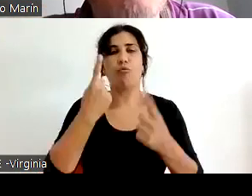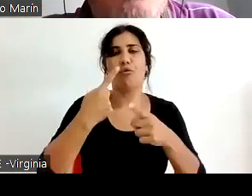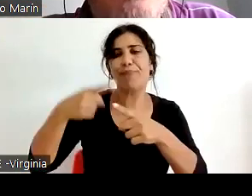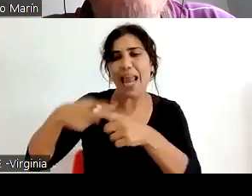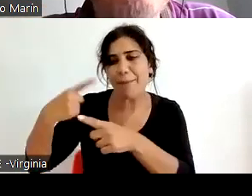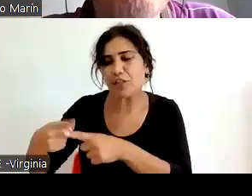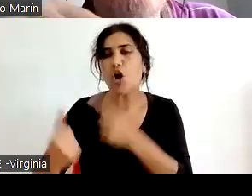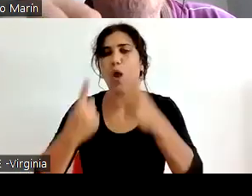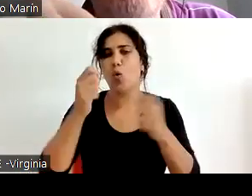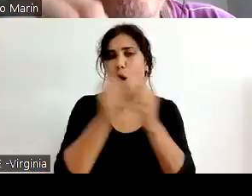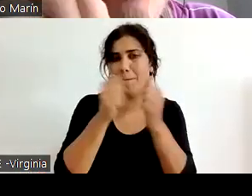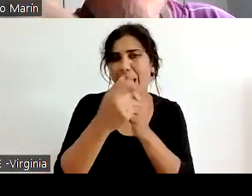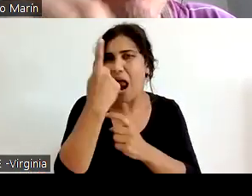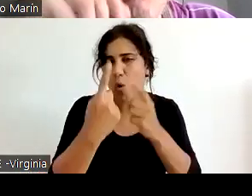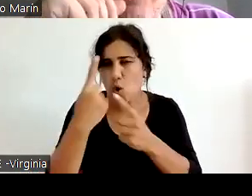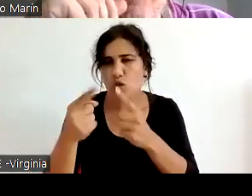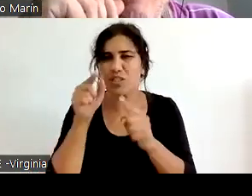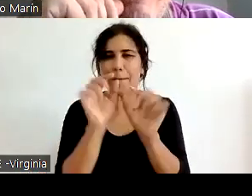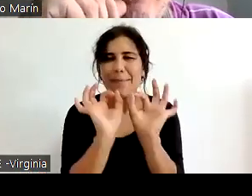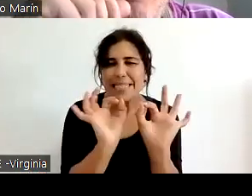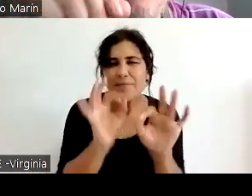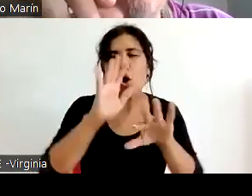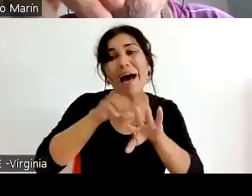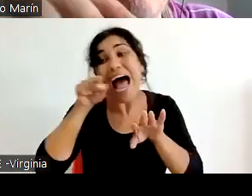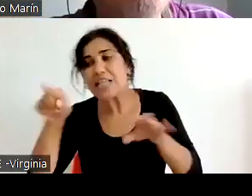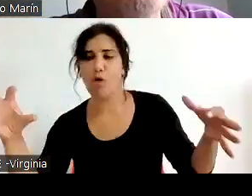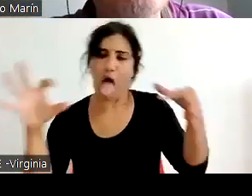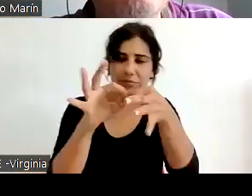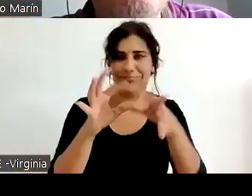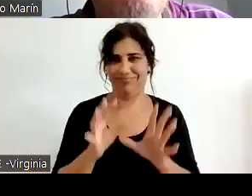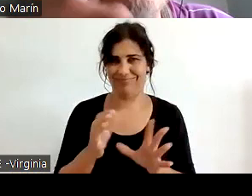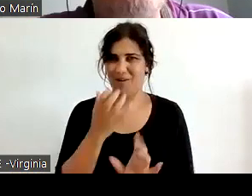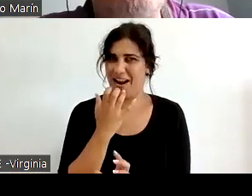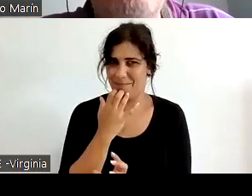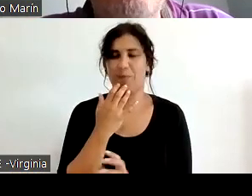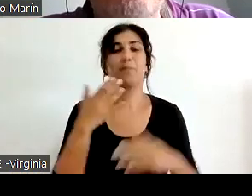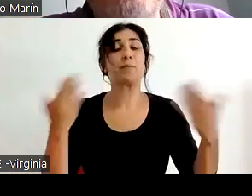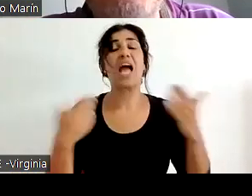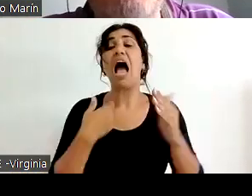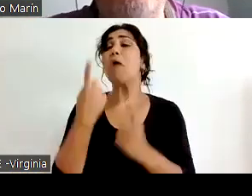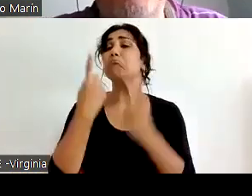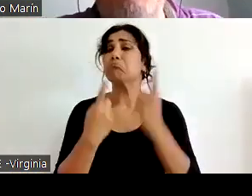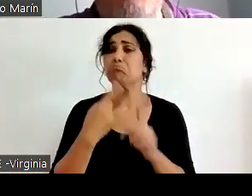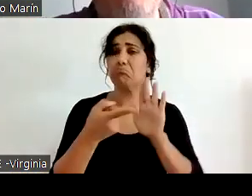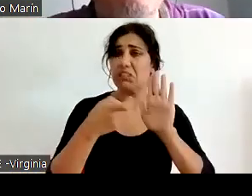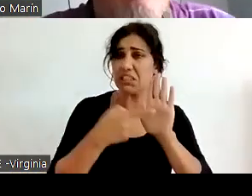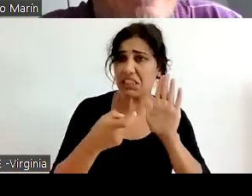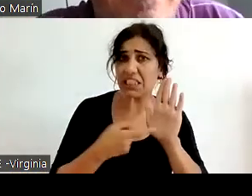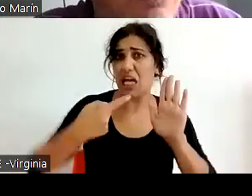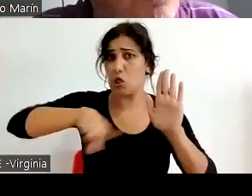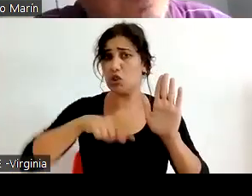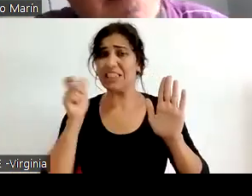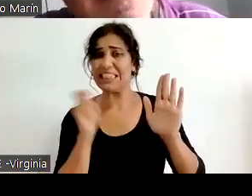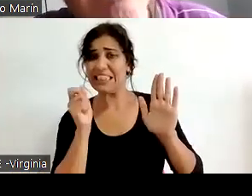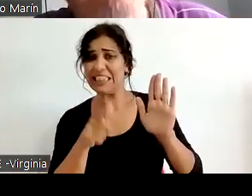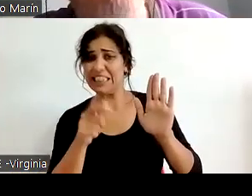determinados minerales son muy específicos del esqueleto y por lo tanto a veces la dieta que utilizamos habitualmente para que